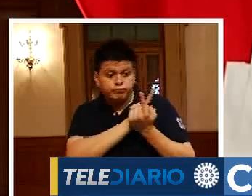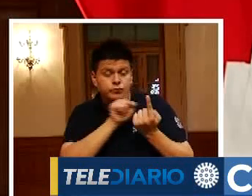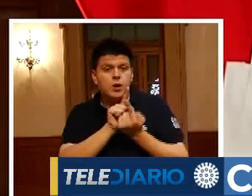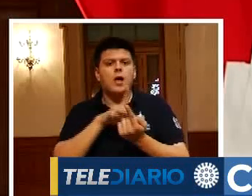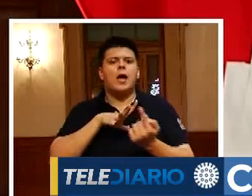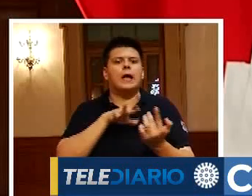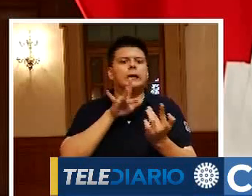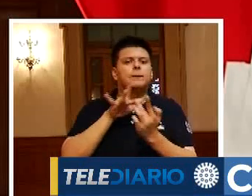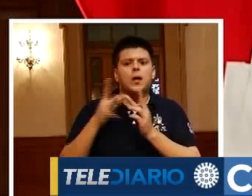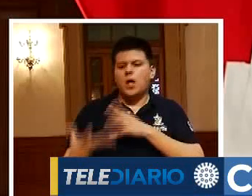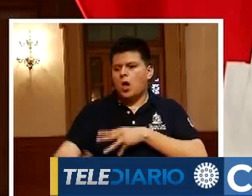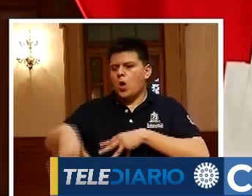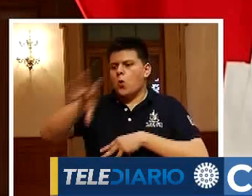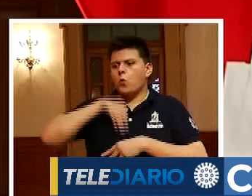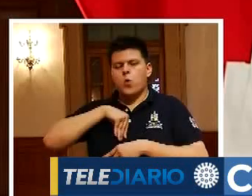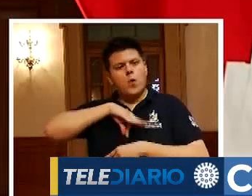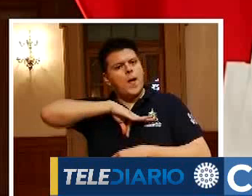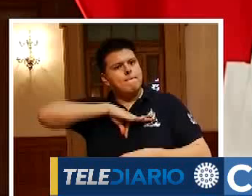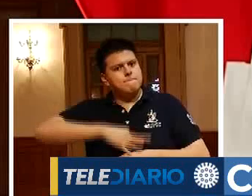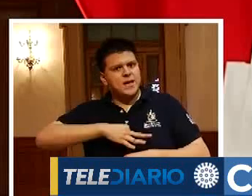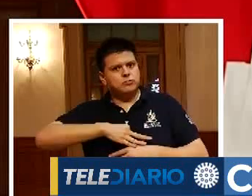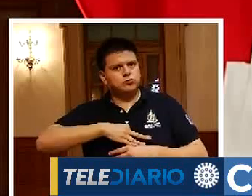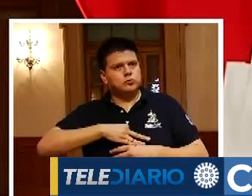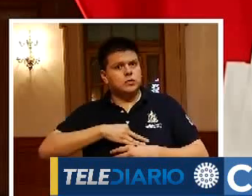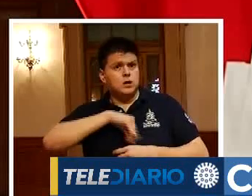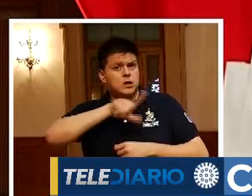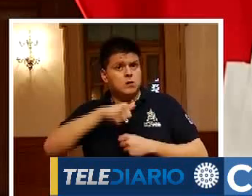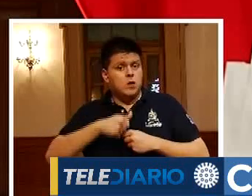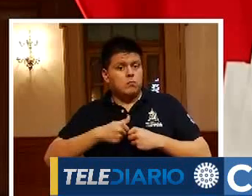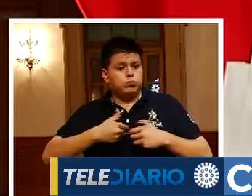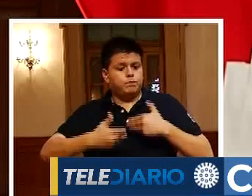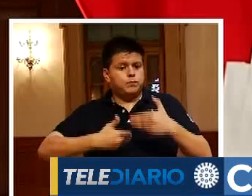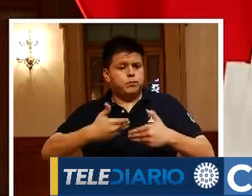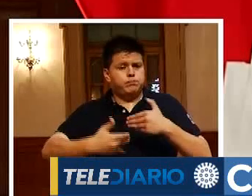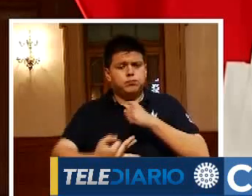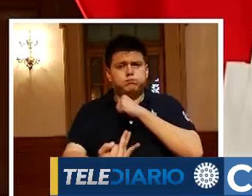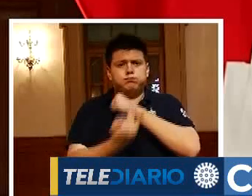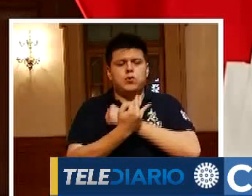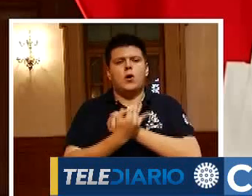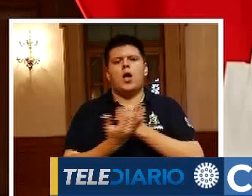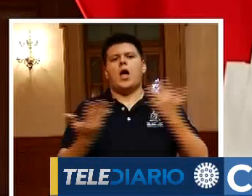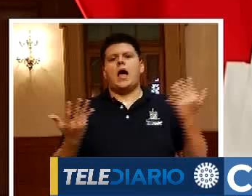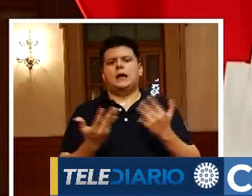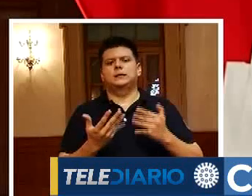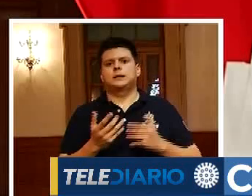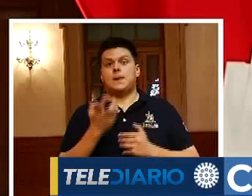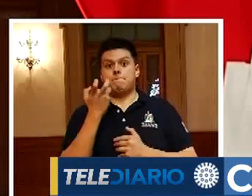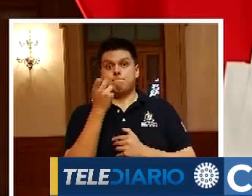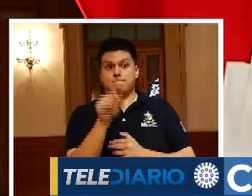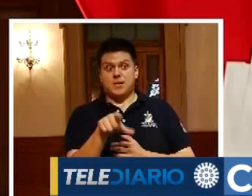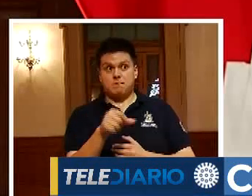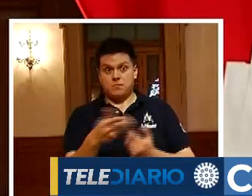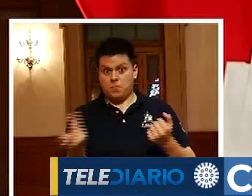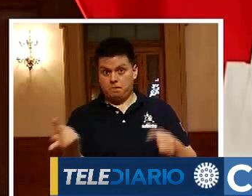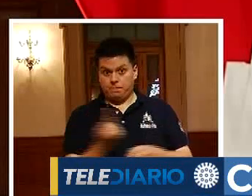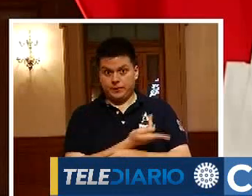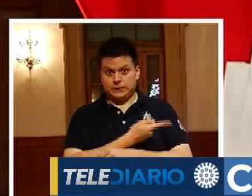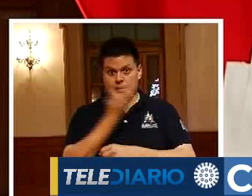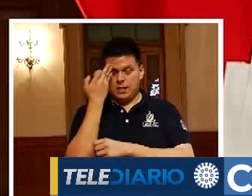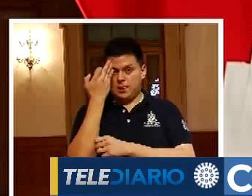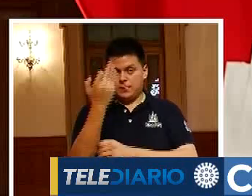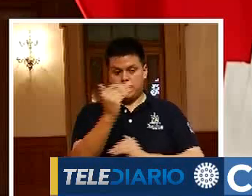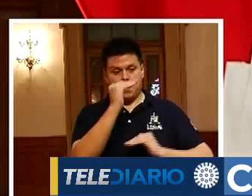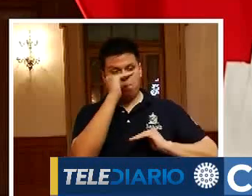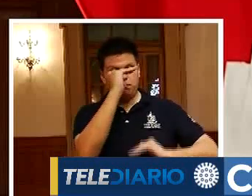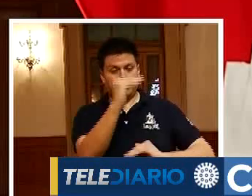patógeno, en este caso un virus, y desarrolló una respuesta de anticuerpos. Pero para que esto se desarrolle, debió haber transcurrido cuando